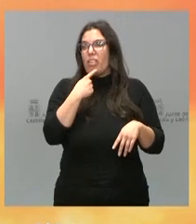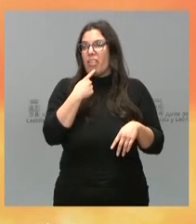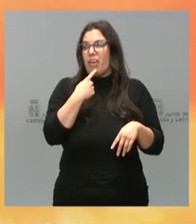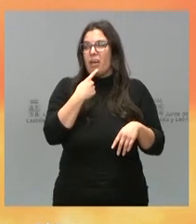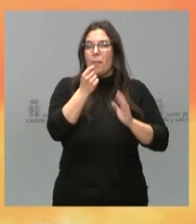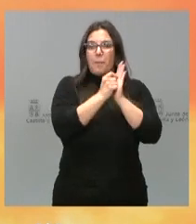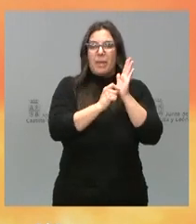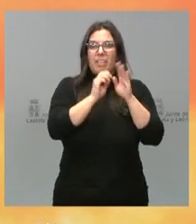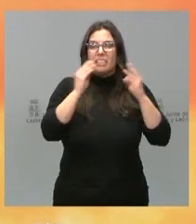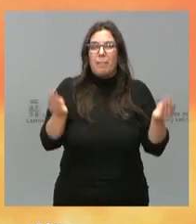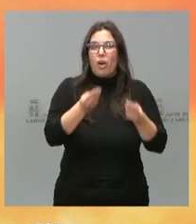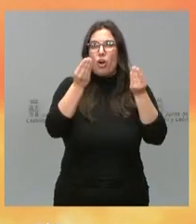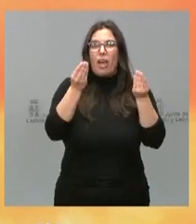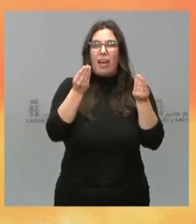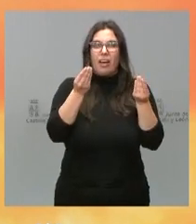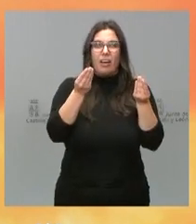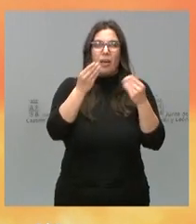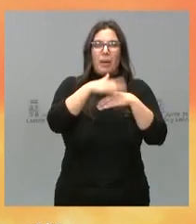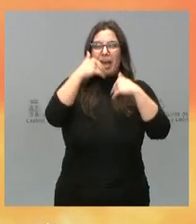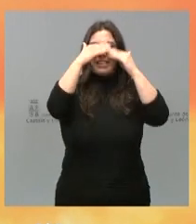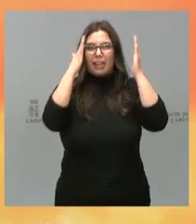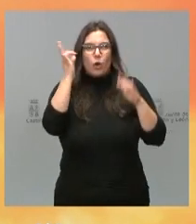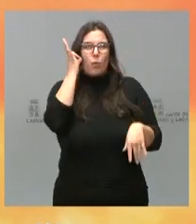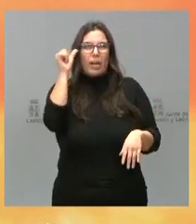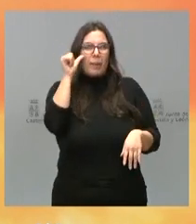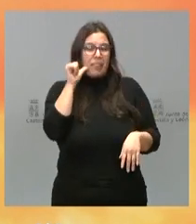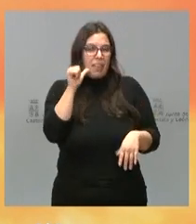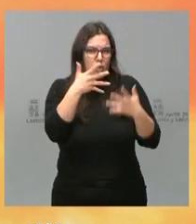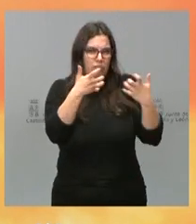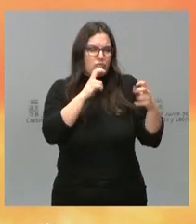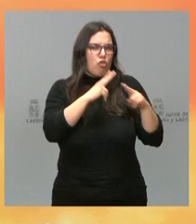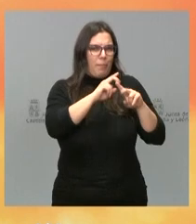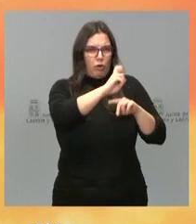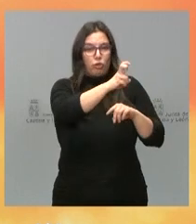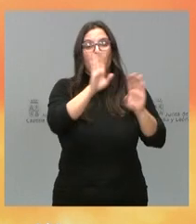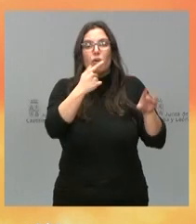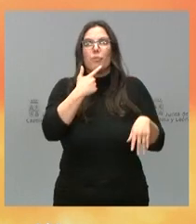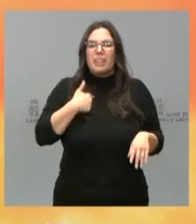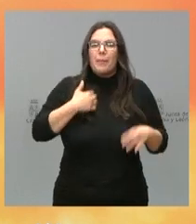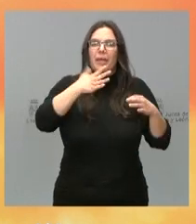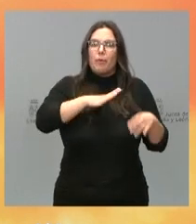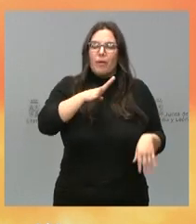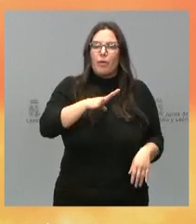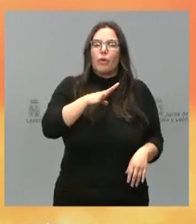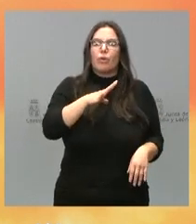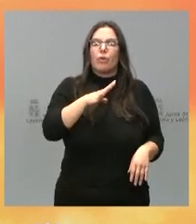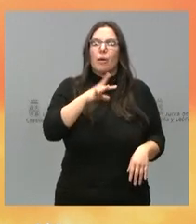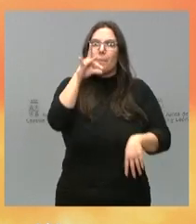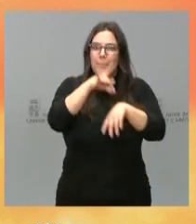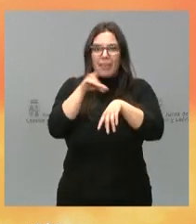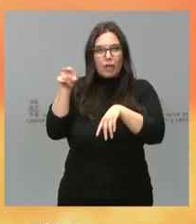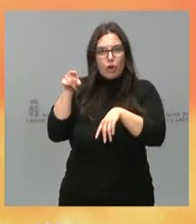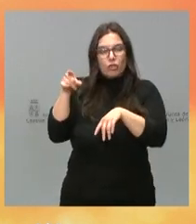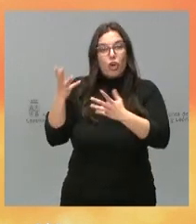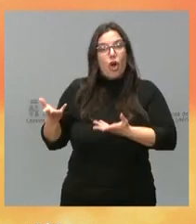medidas de mejora en la atención a mujeres embarazadas pero quiero que me diga que los médicos van a